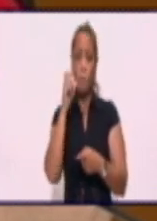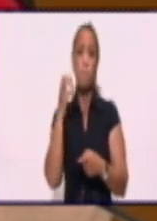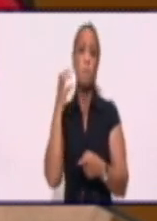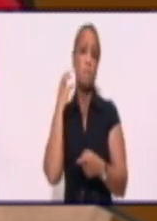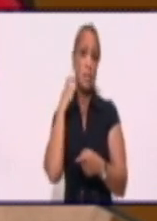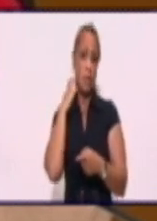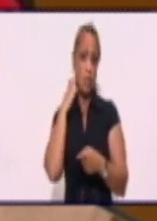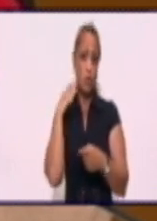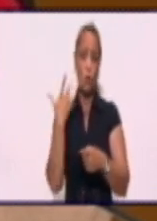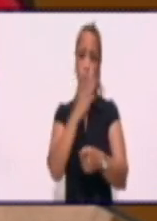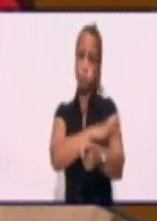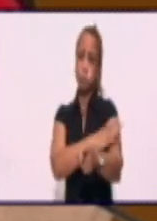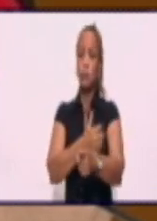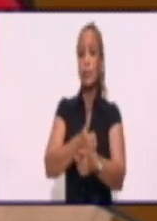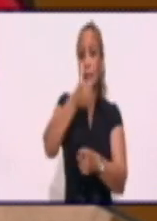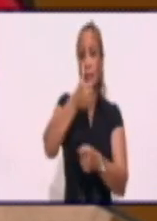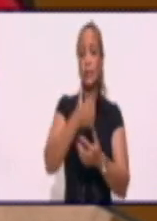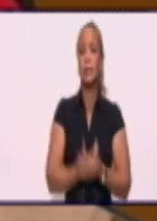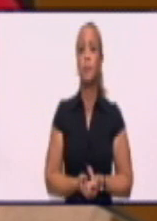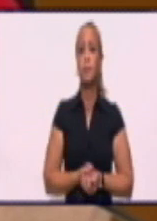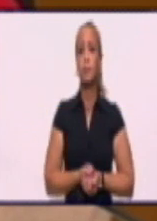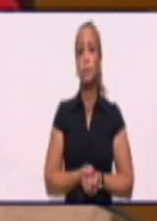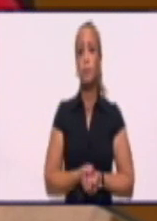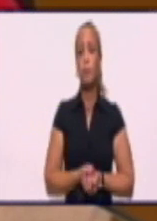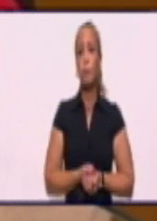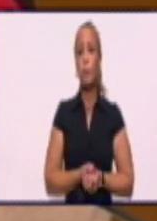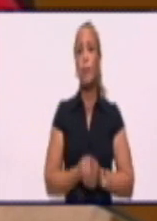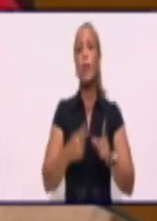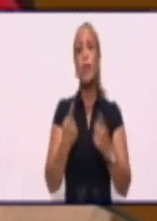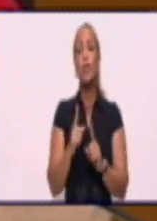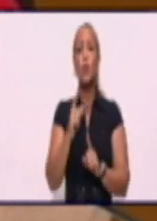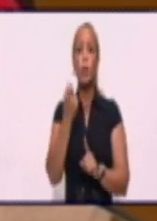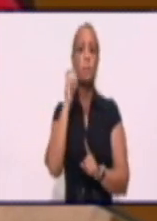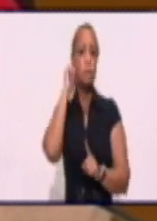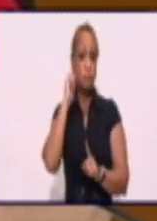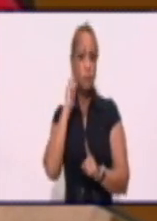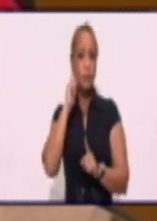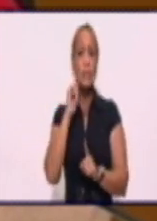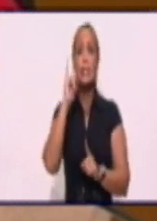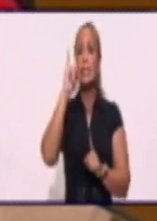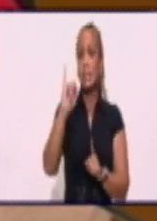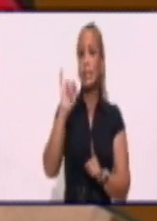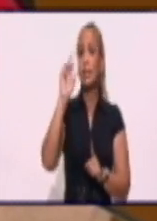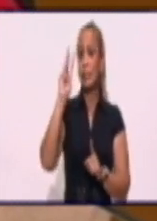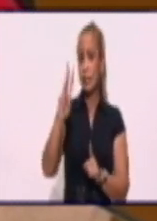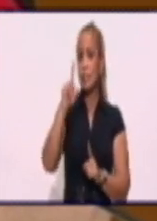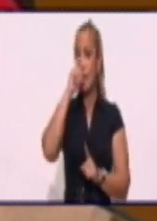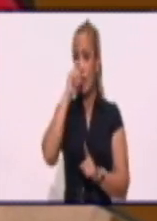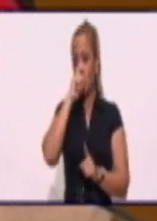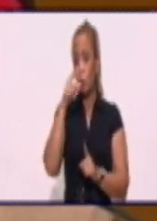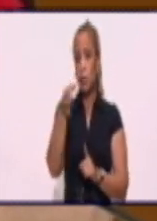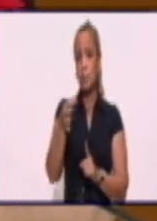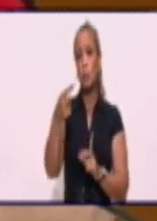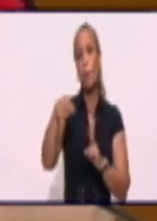también y procedente de un área de transmisión. Y una paciente femenina de 63 años del municipio